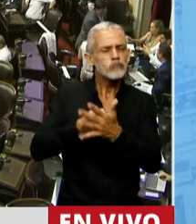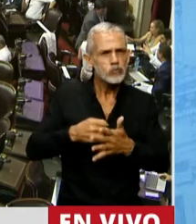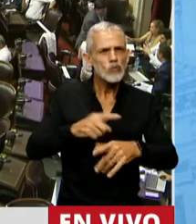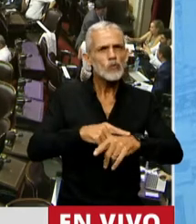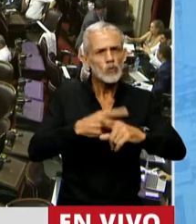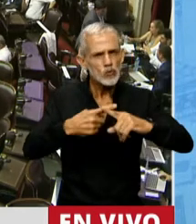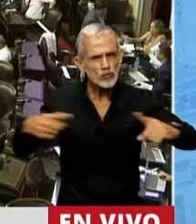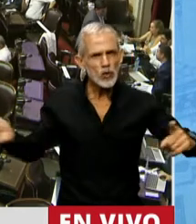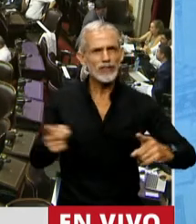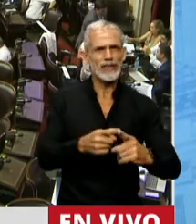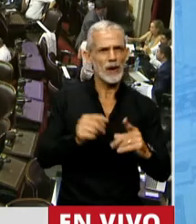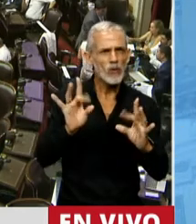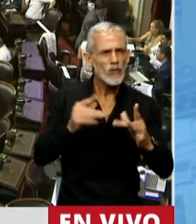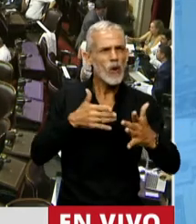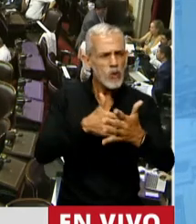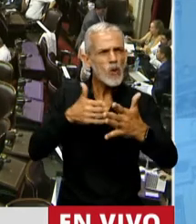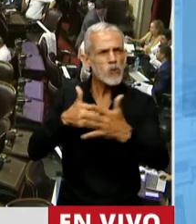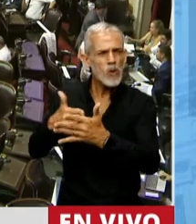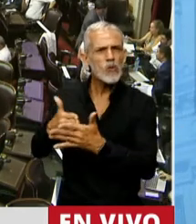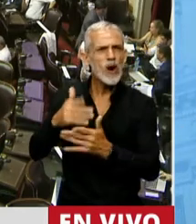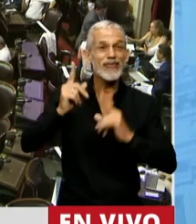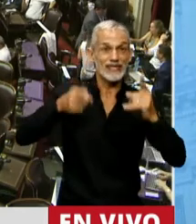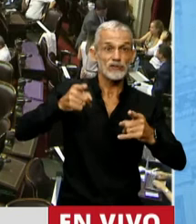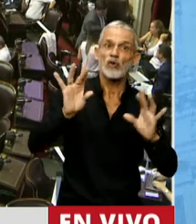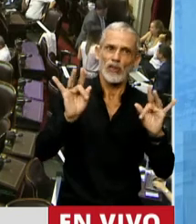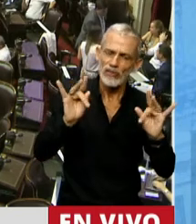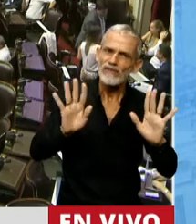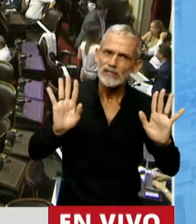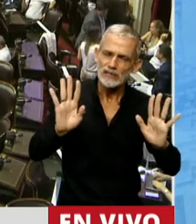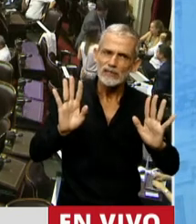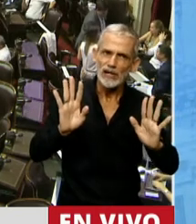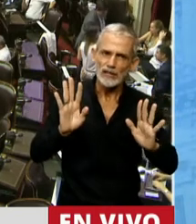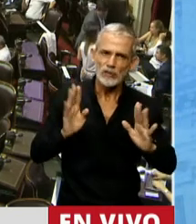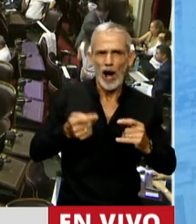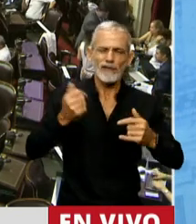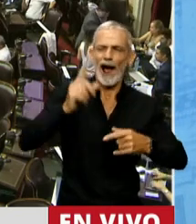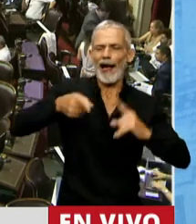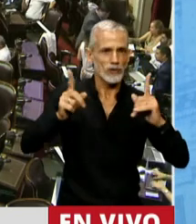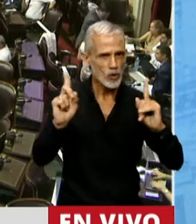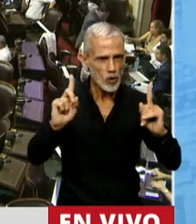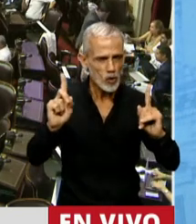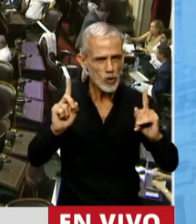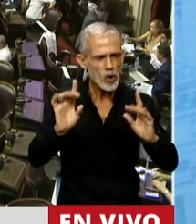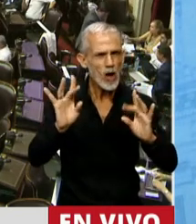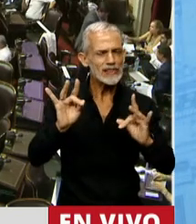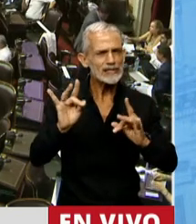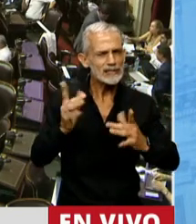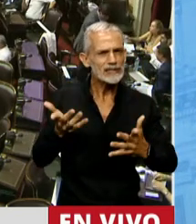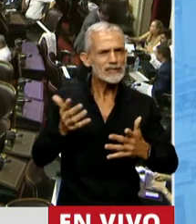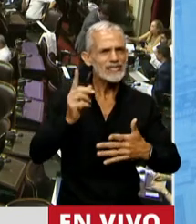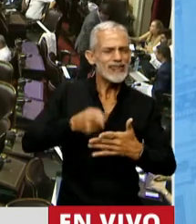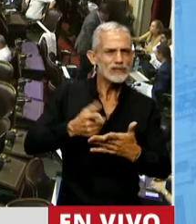y con muchas dificultades y enfrentando decisiones difíciles, presidente. Y por eso tenemos